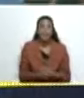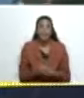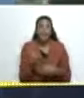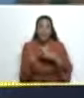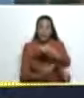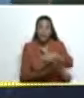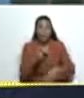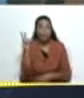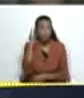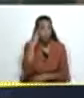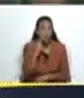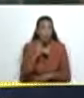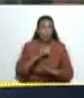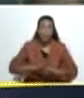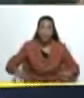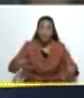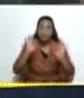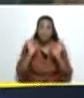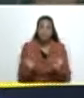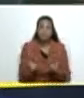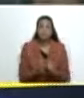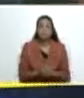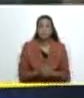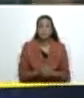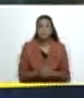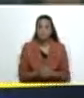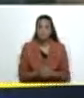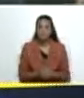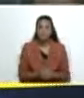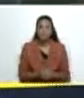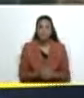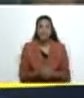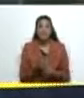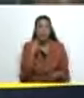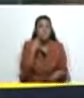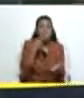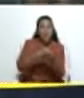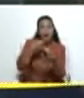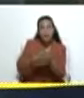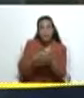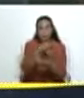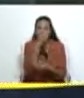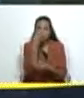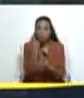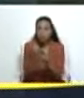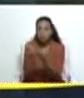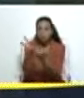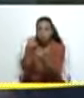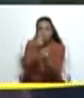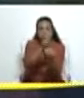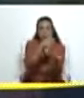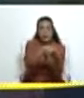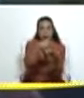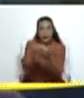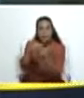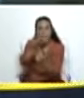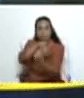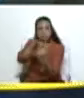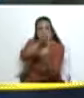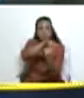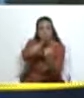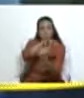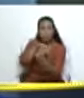bolivariana. Ellos esconden sus fracasos, señores, presidente. Andan pagándole Compañeros, aquí con nosotros nos acompañaron